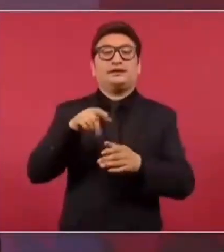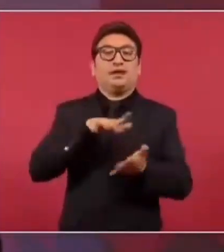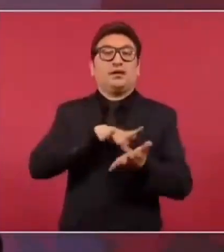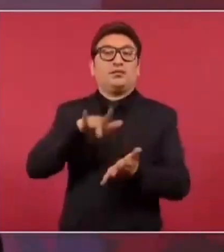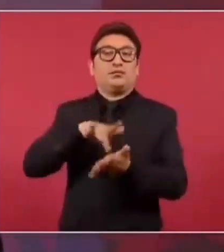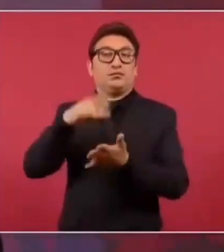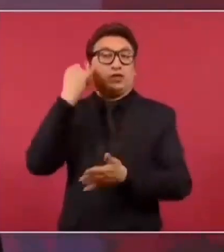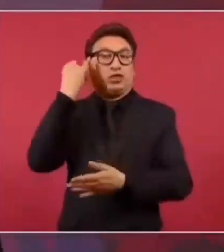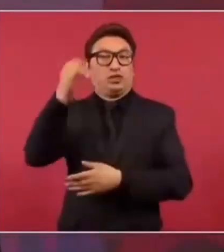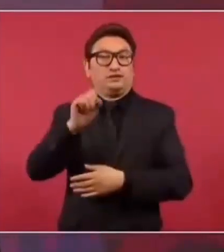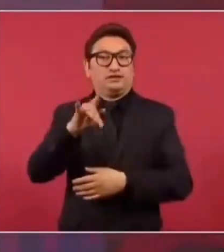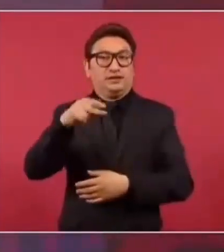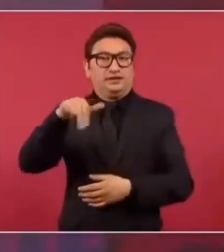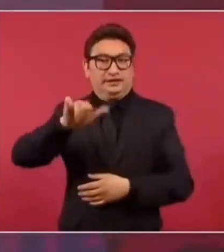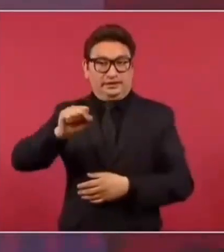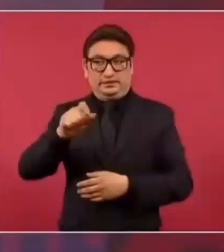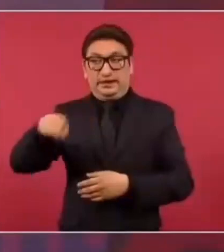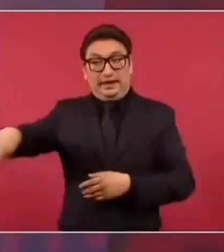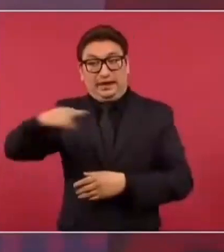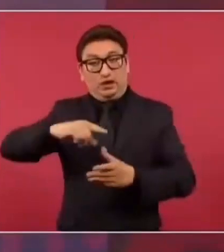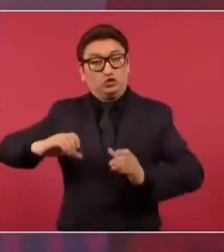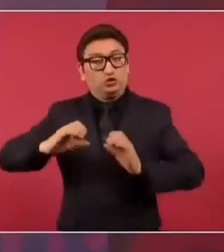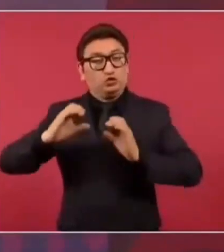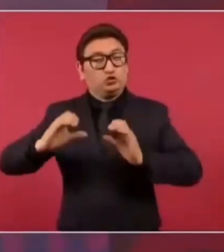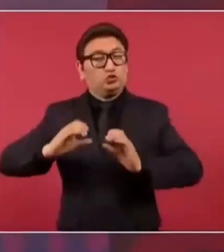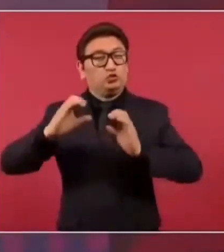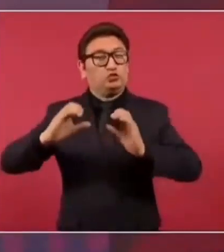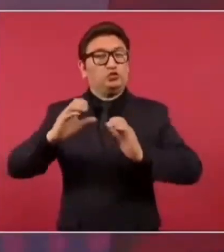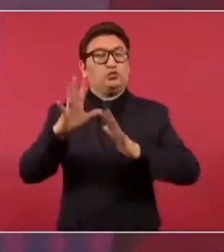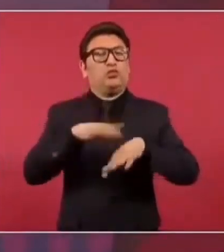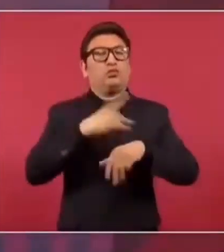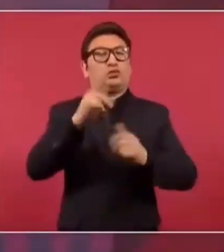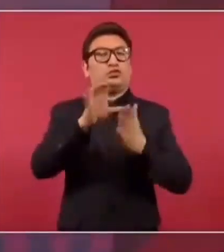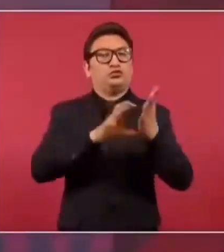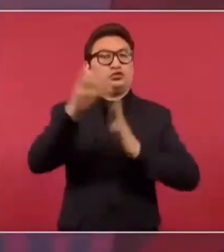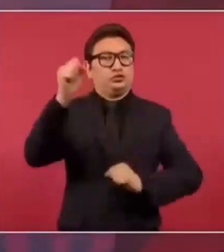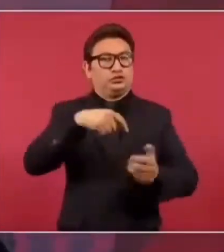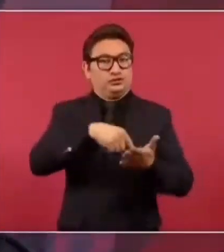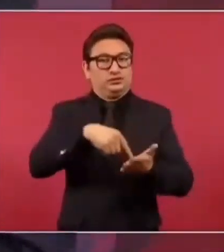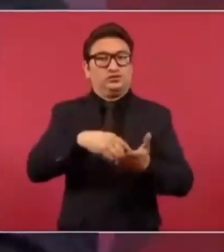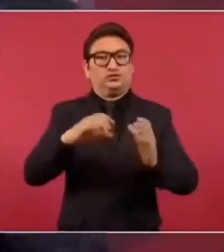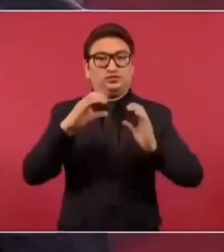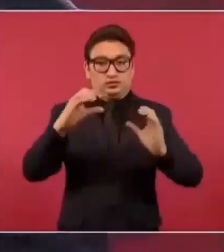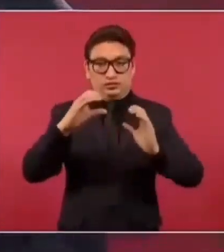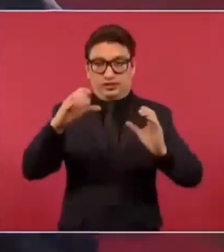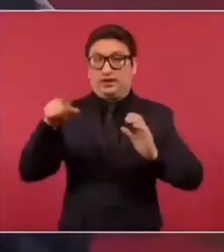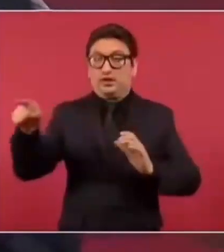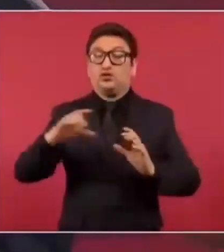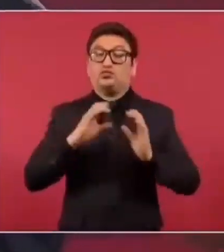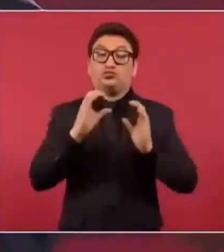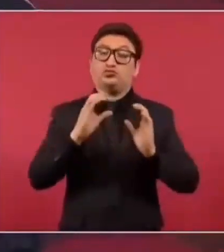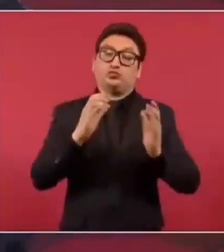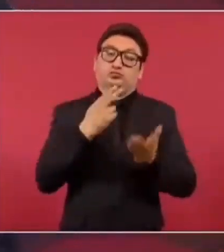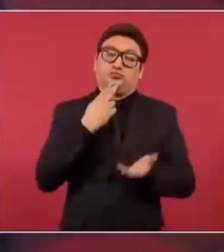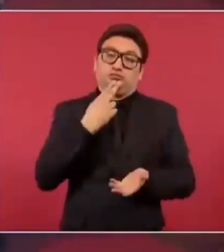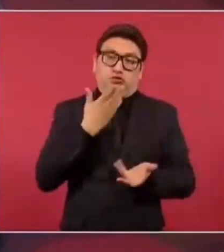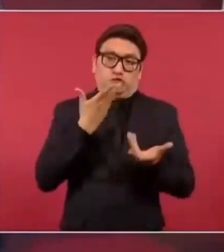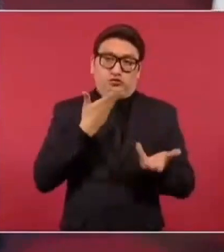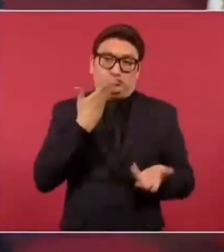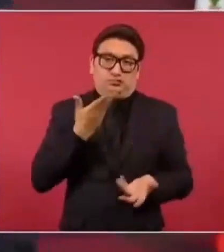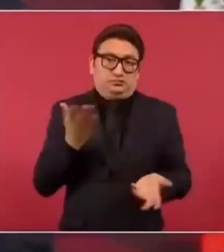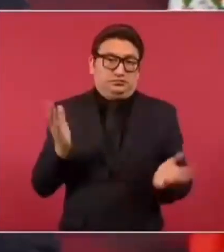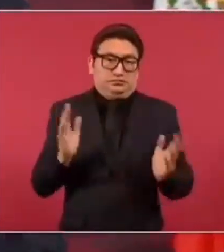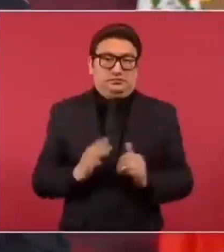cuidadosísimos, ¿no?, de la Constitución. Se volvieron constitucionalistas.